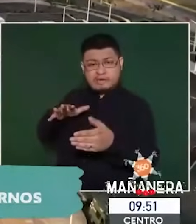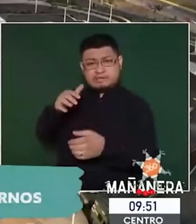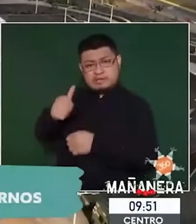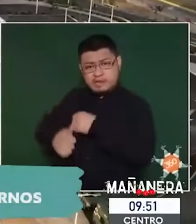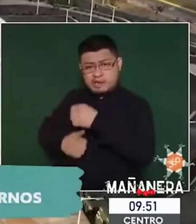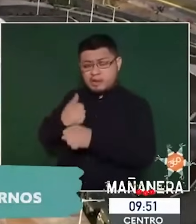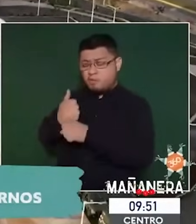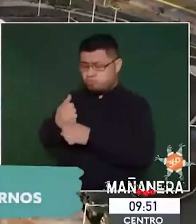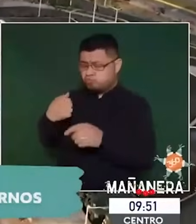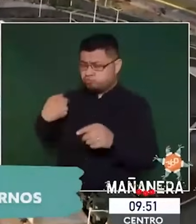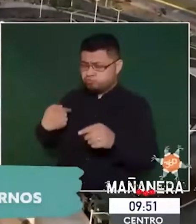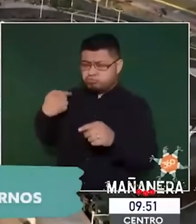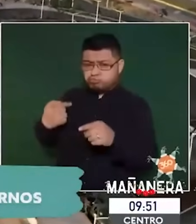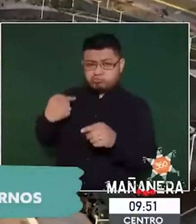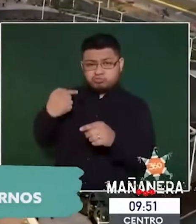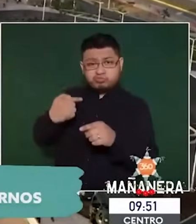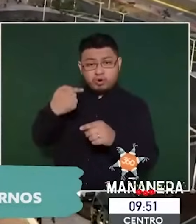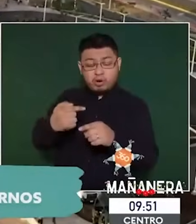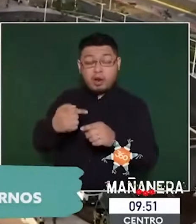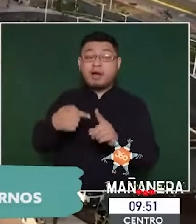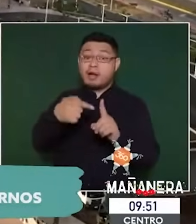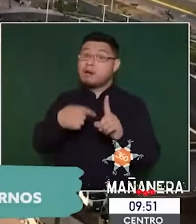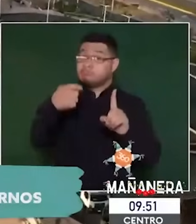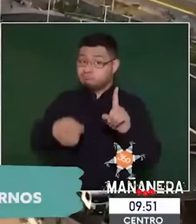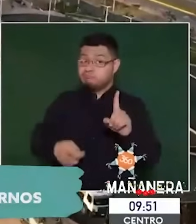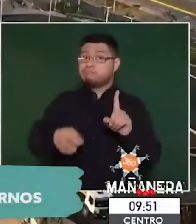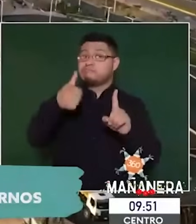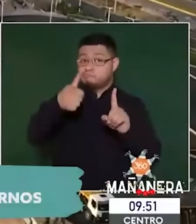Y en